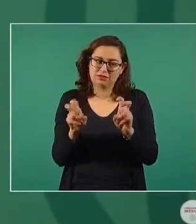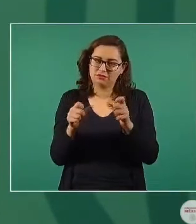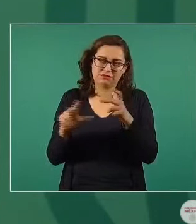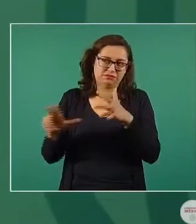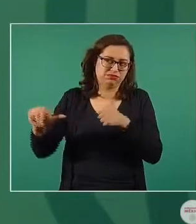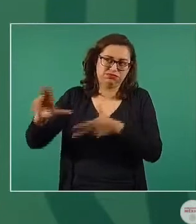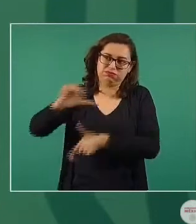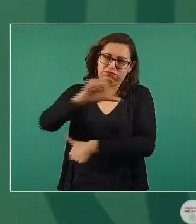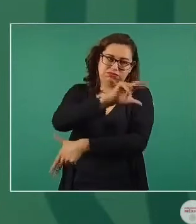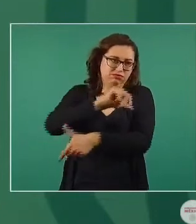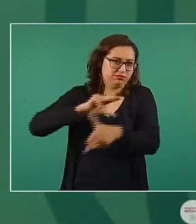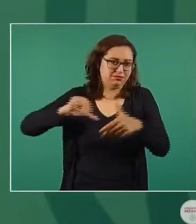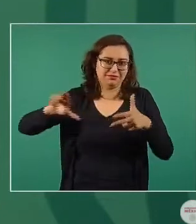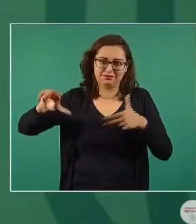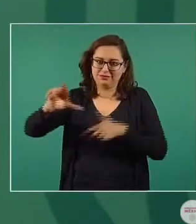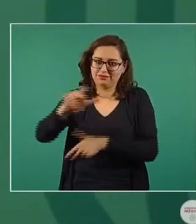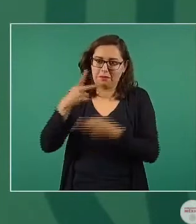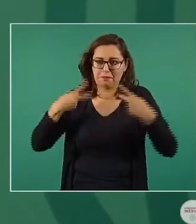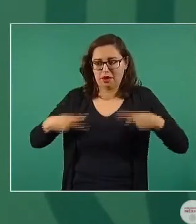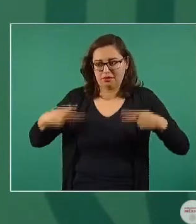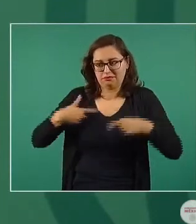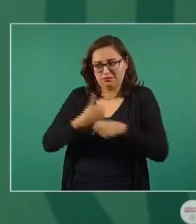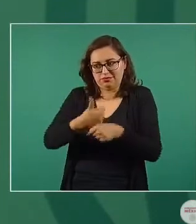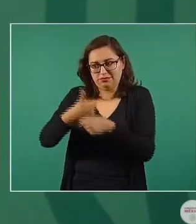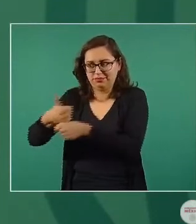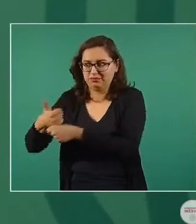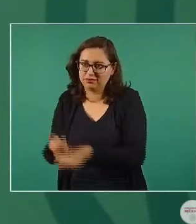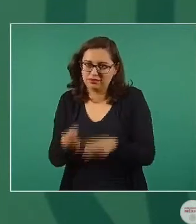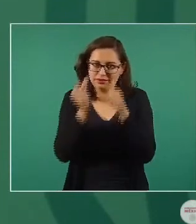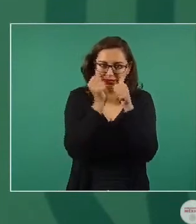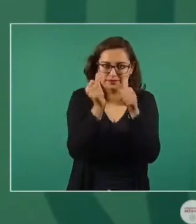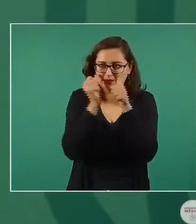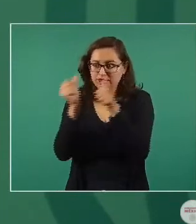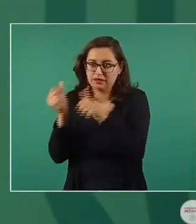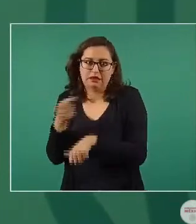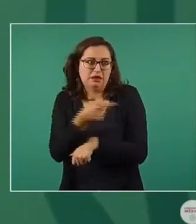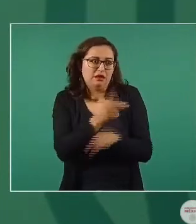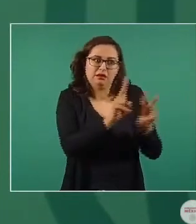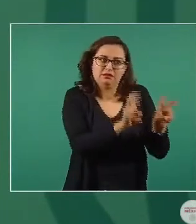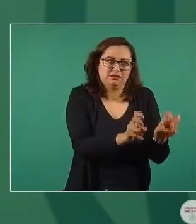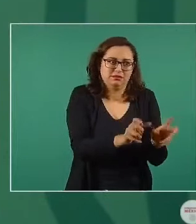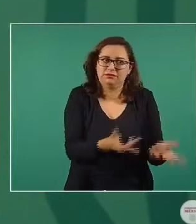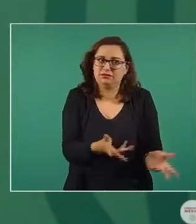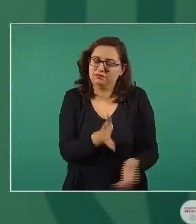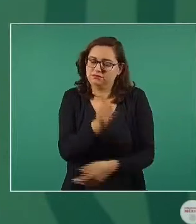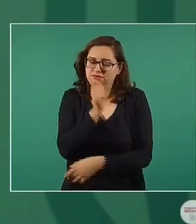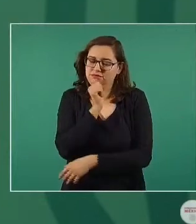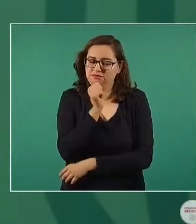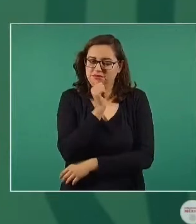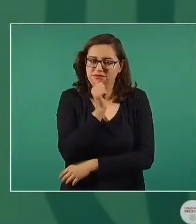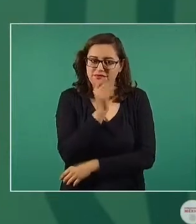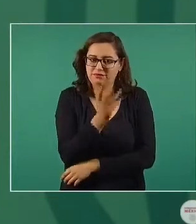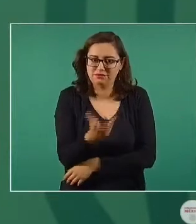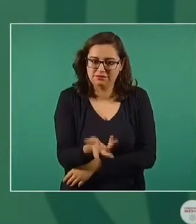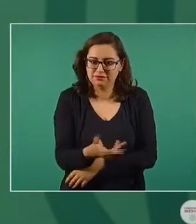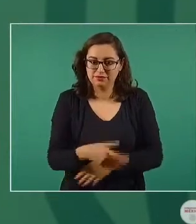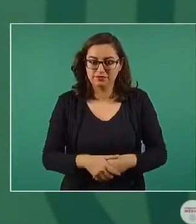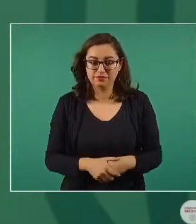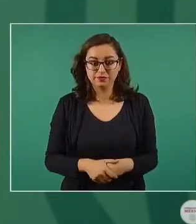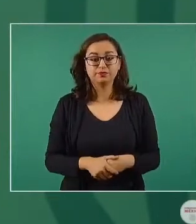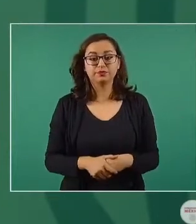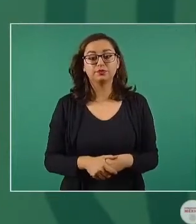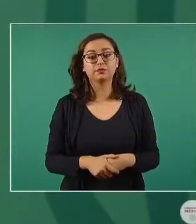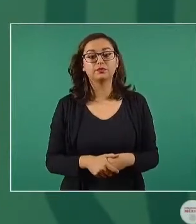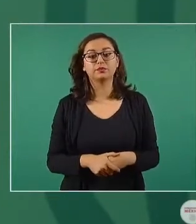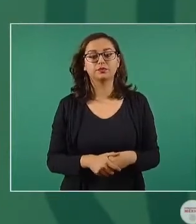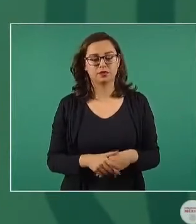a damnificados. No salió ese tema, no. Y no, anteriormente no le había pedido. No, pero qué bien que me